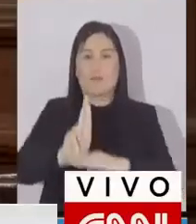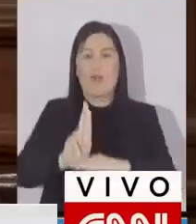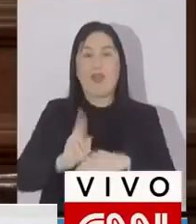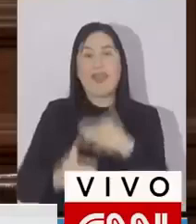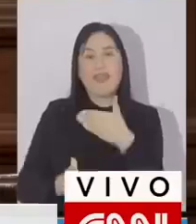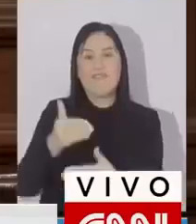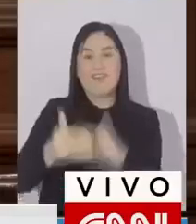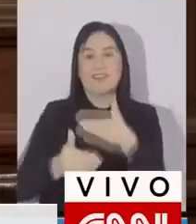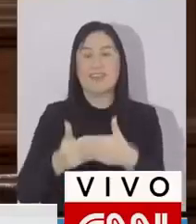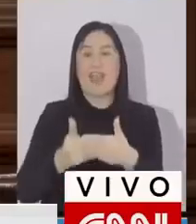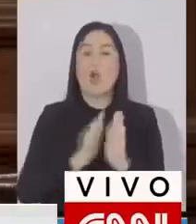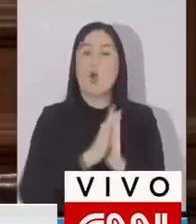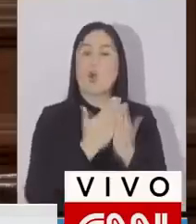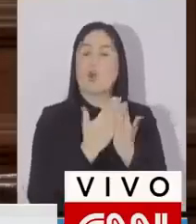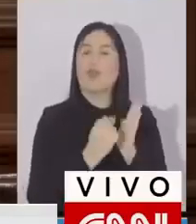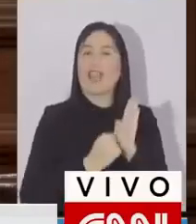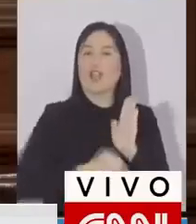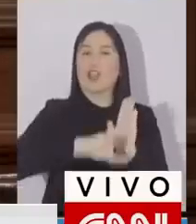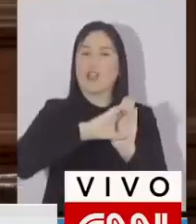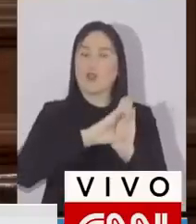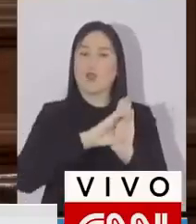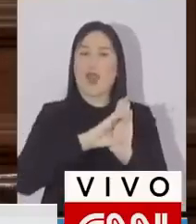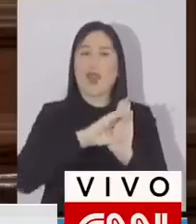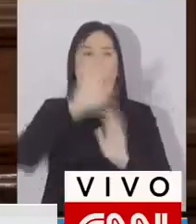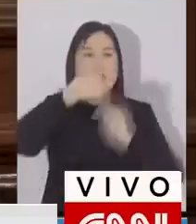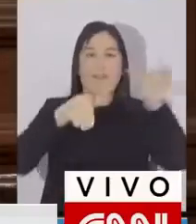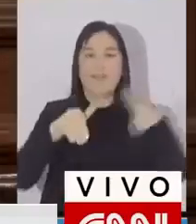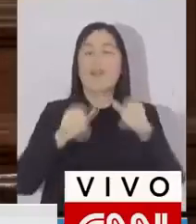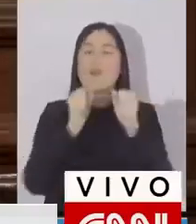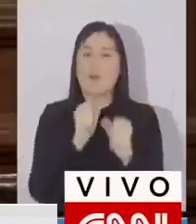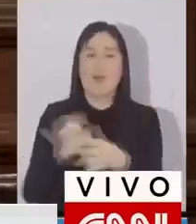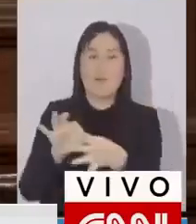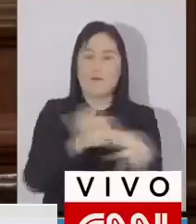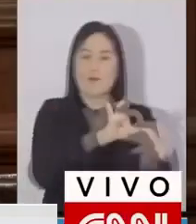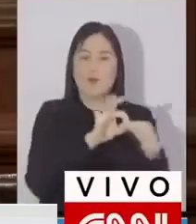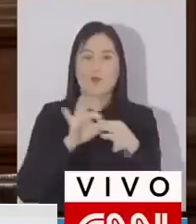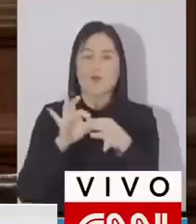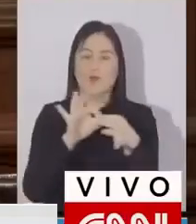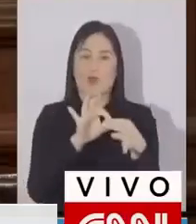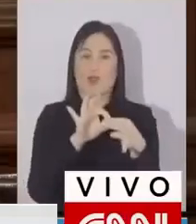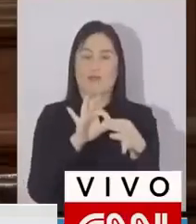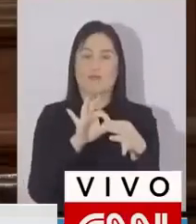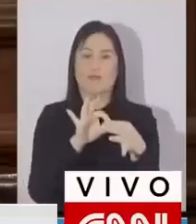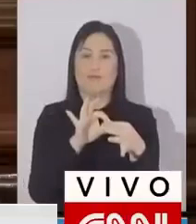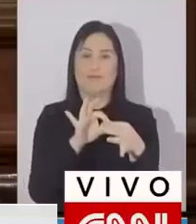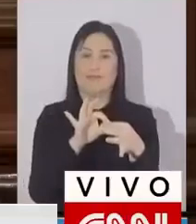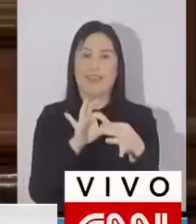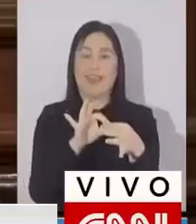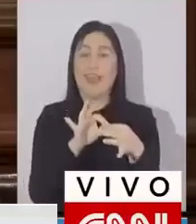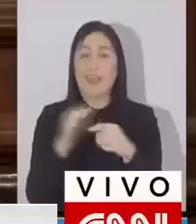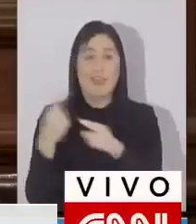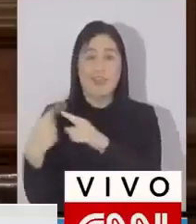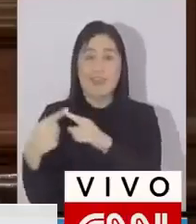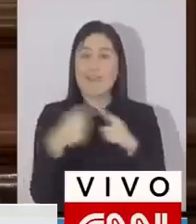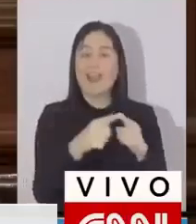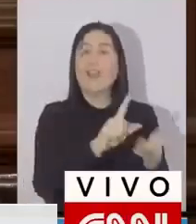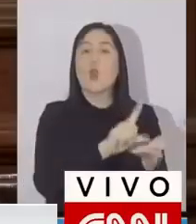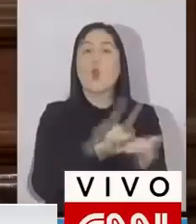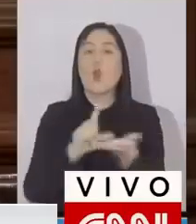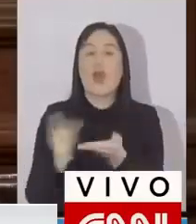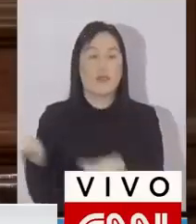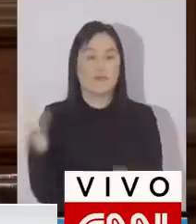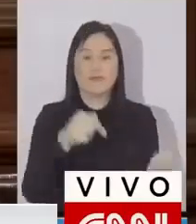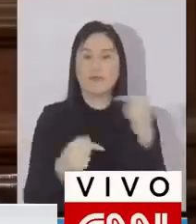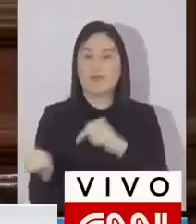constitucional que convoque y genere un punto de encuentro venimos de distintas partes y con distintas